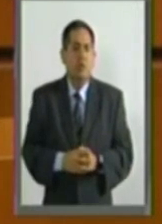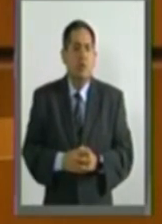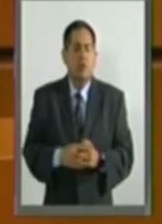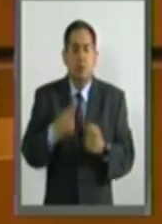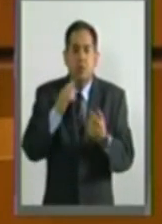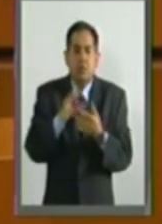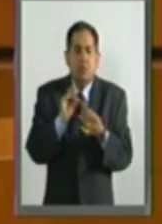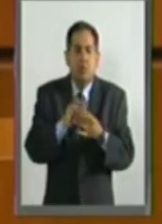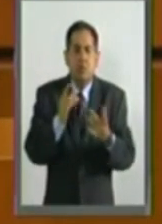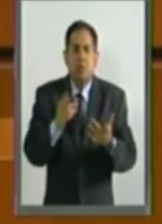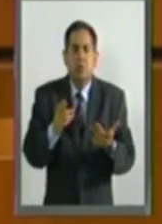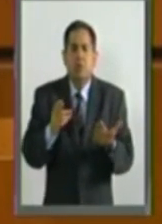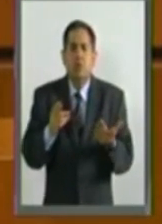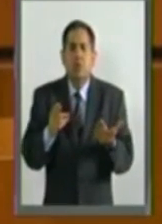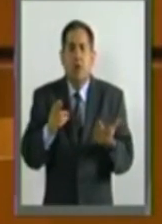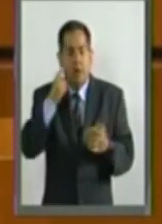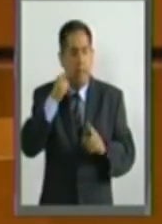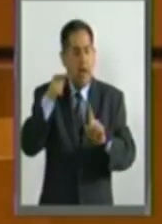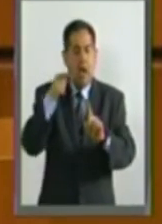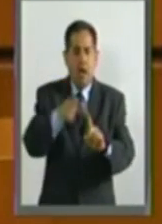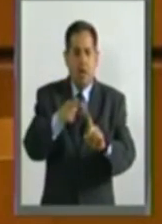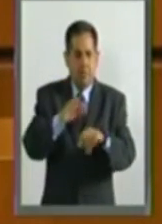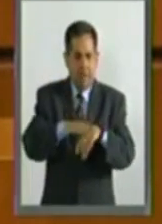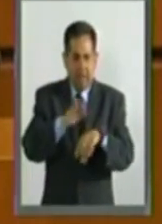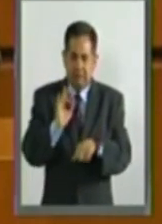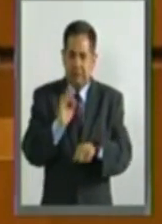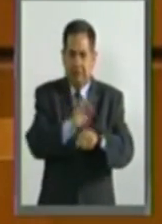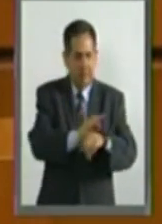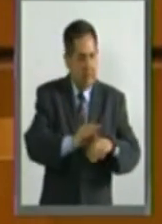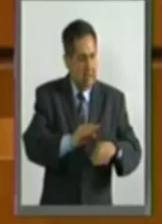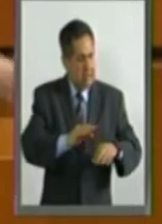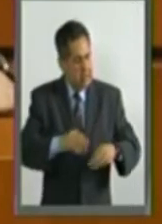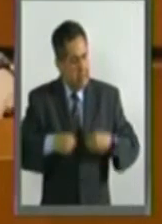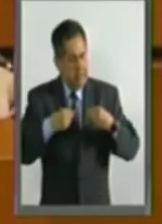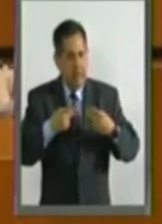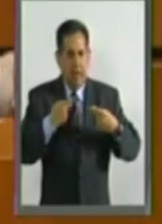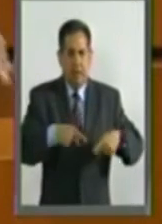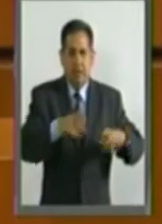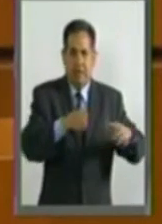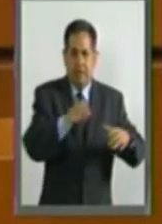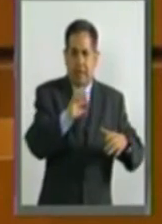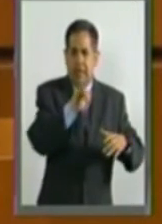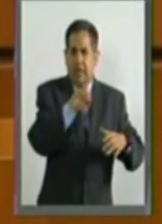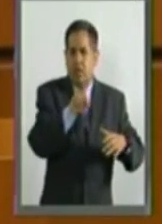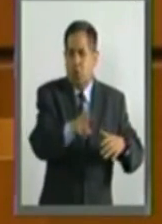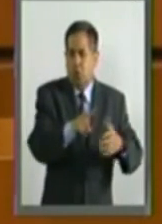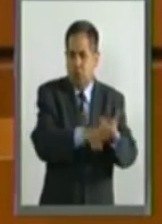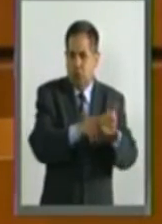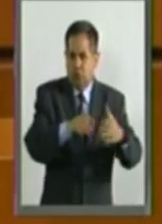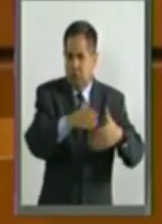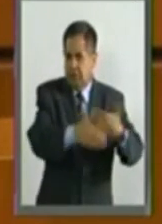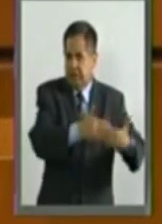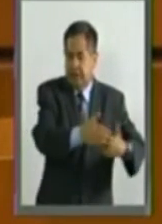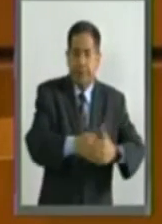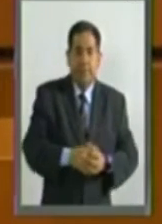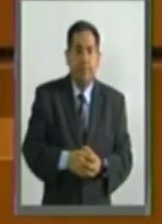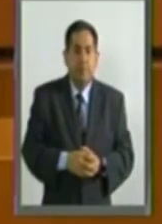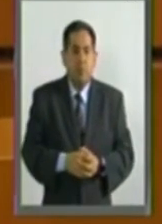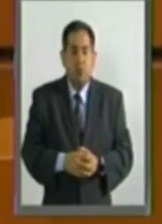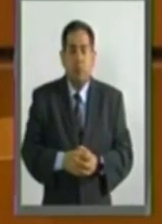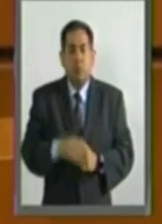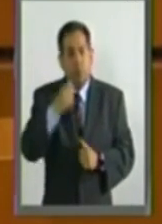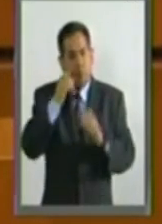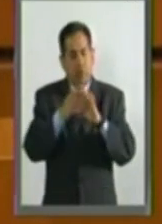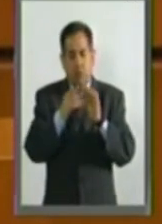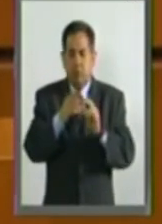van para fortalecer la vida interna de los ejidos y su desarrollo mismo. Fortalece